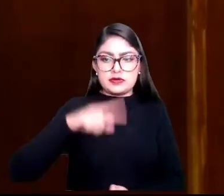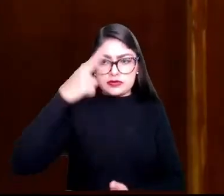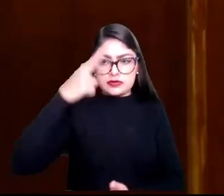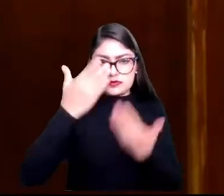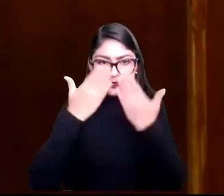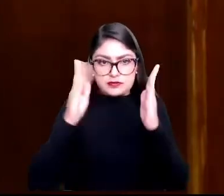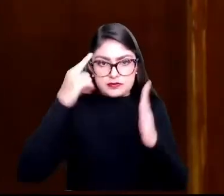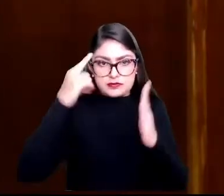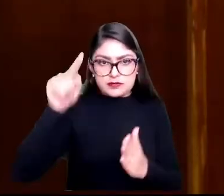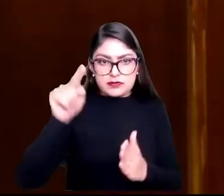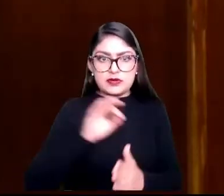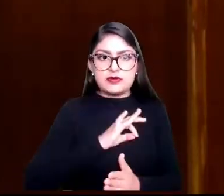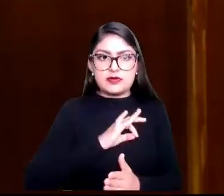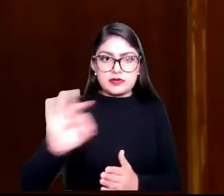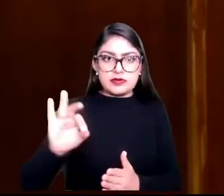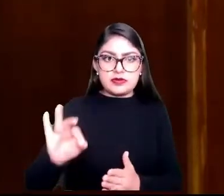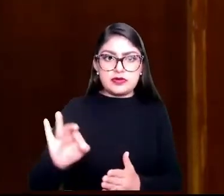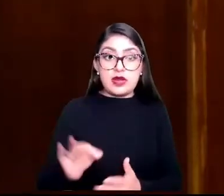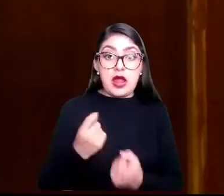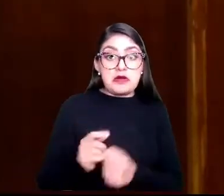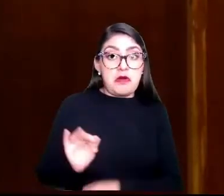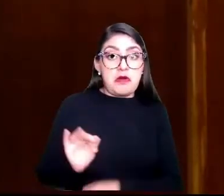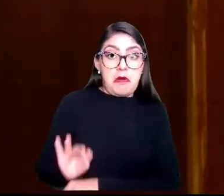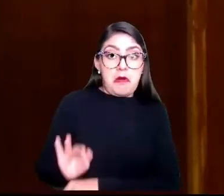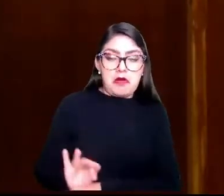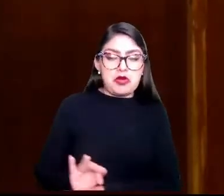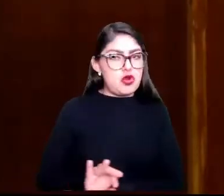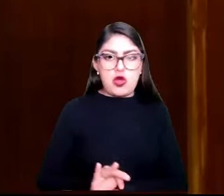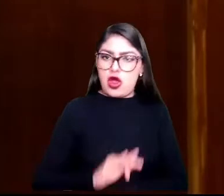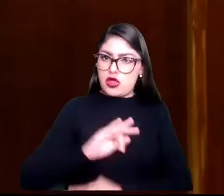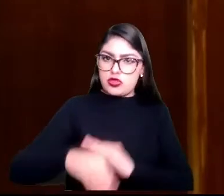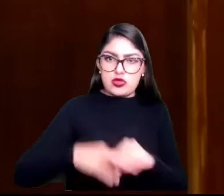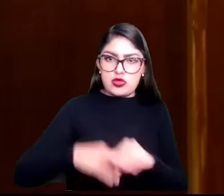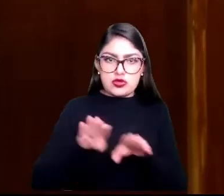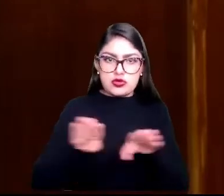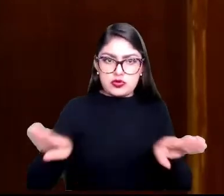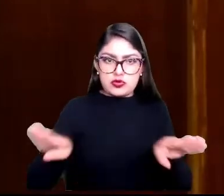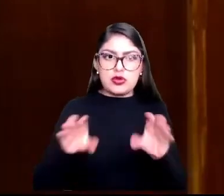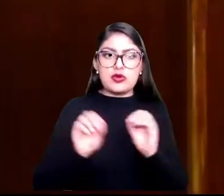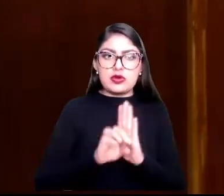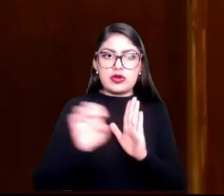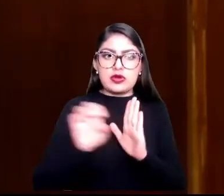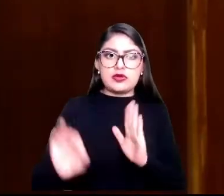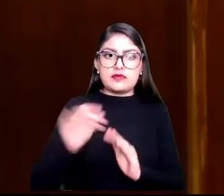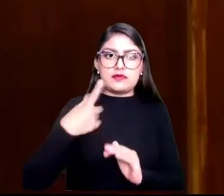sea cuando no nos conviene o cuando estamos detrás de otras cosas que